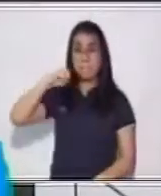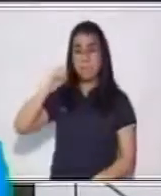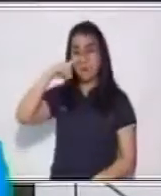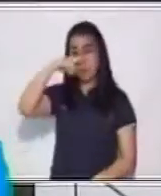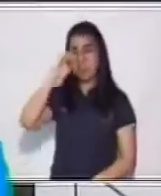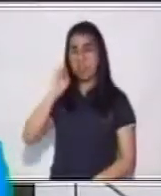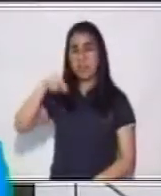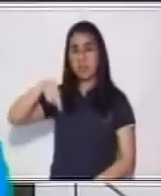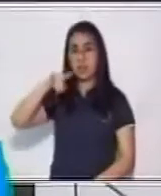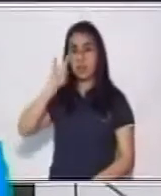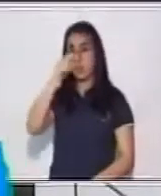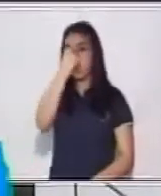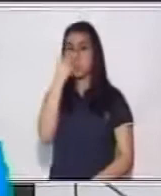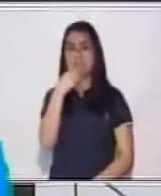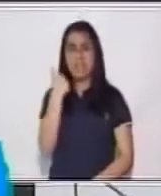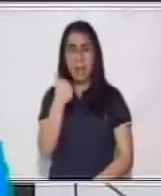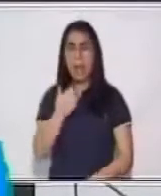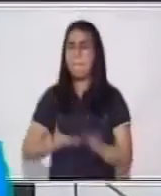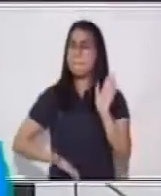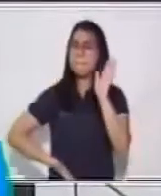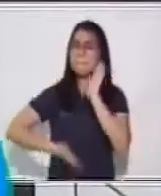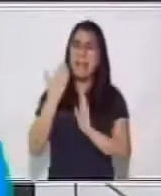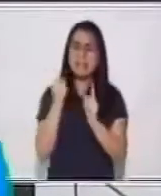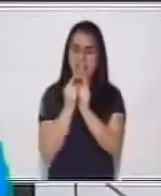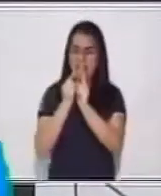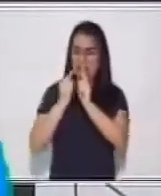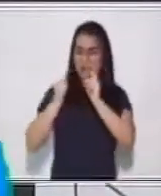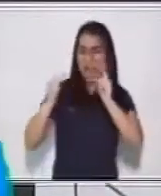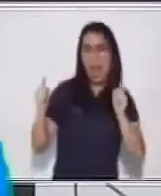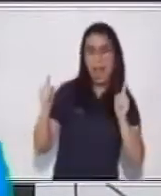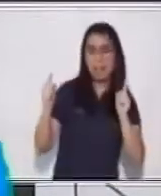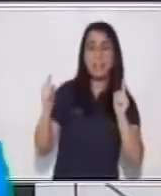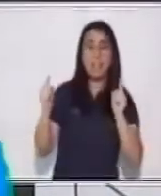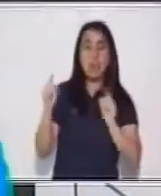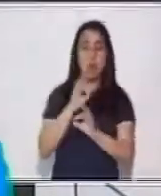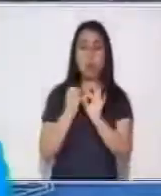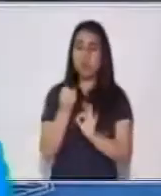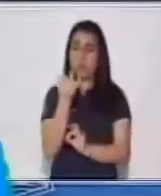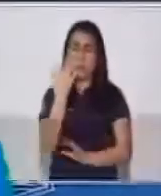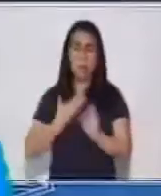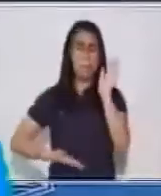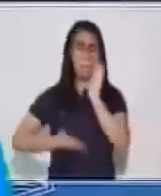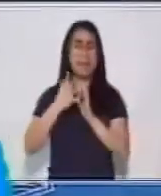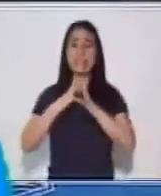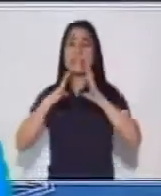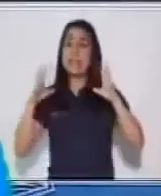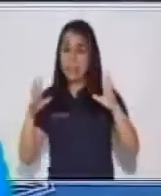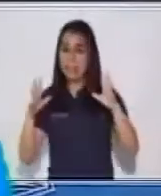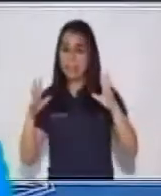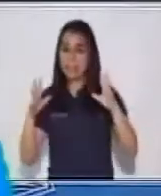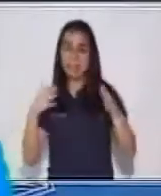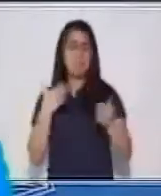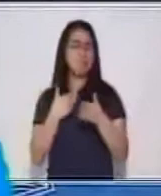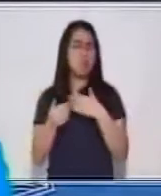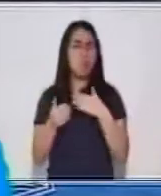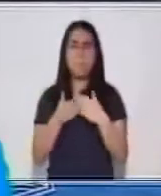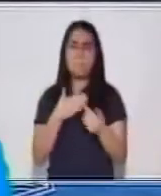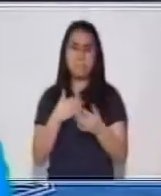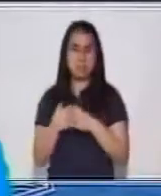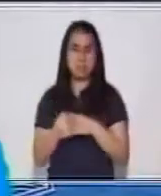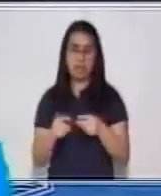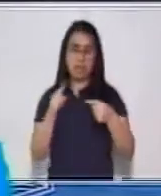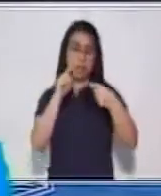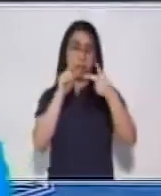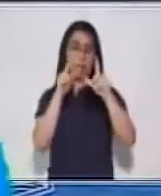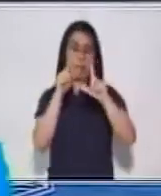buena referencia. Ok. Y por último, en este ejemplo nos dicen, calculemos el valor del